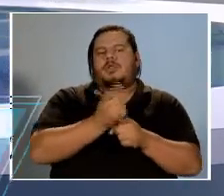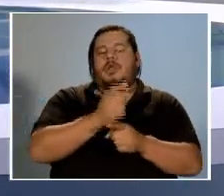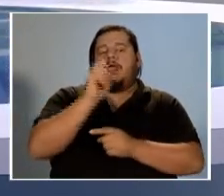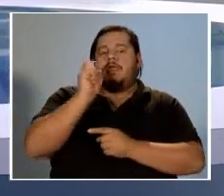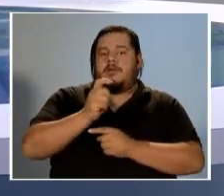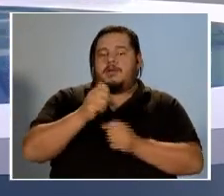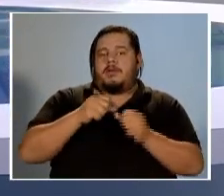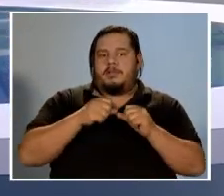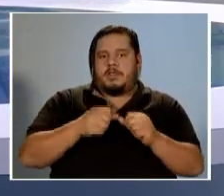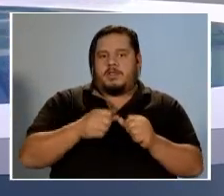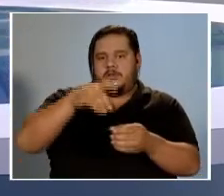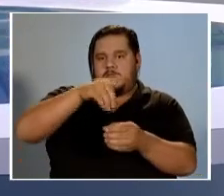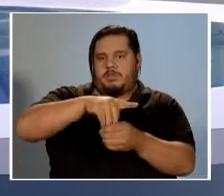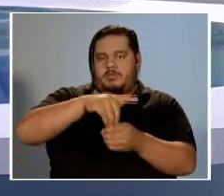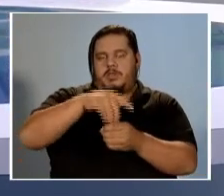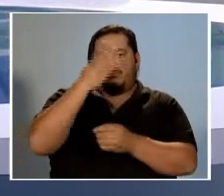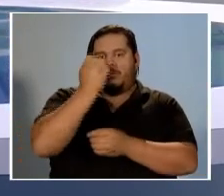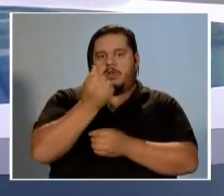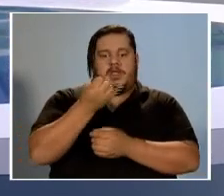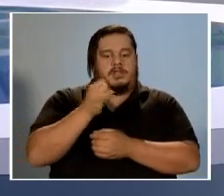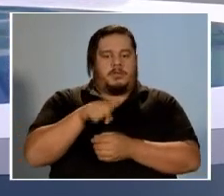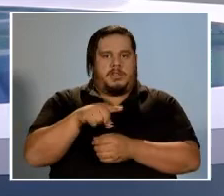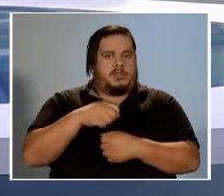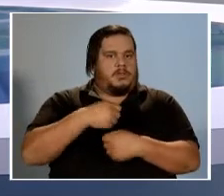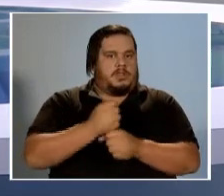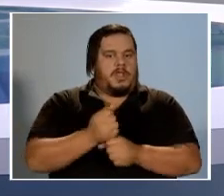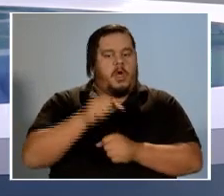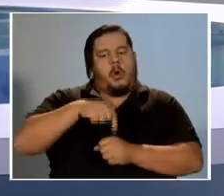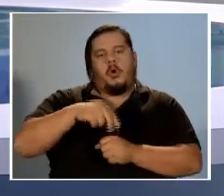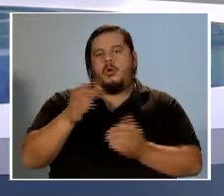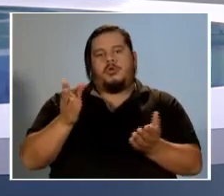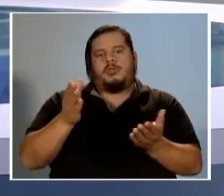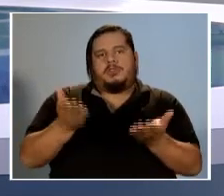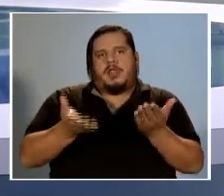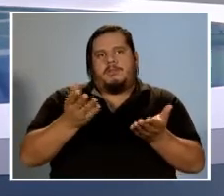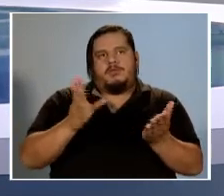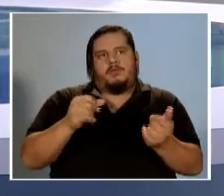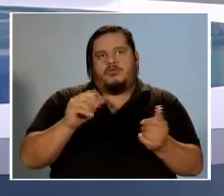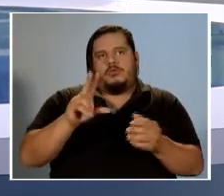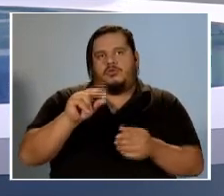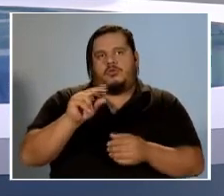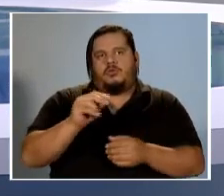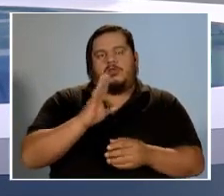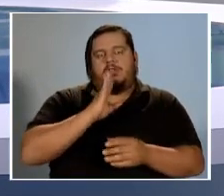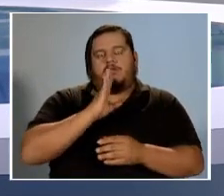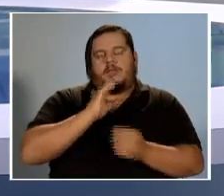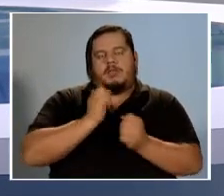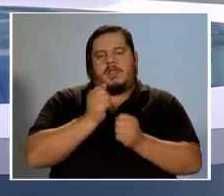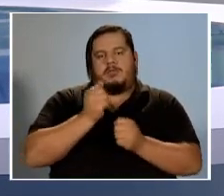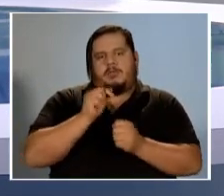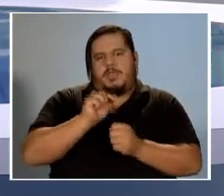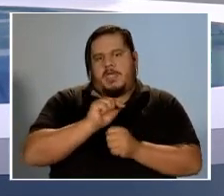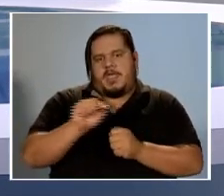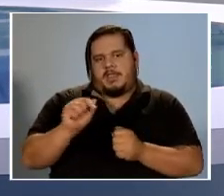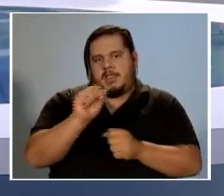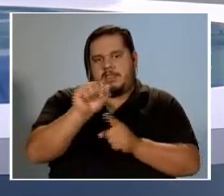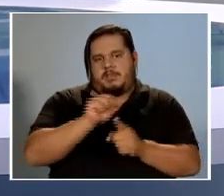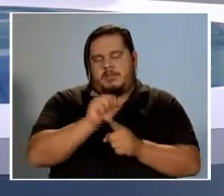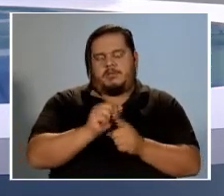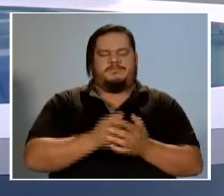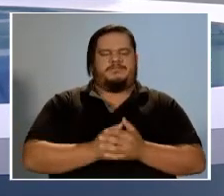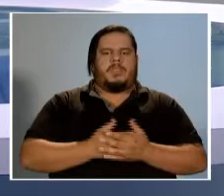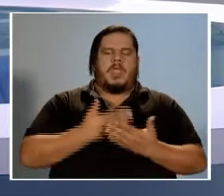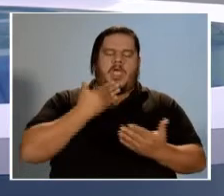haber seguido los diputados, porque si hubiera sido así, hoy no estaríamos hablando de esto, sino tal vez que la Sala Constitucional lo hubiera aprobado. Bueno, justamente para eso